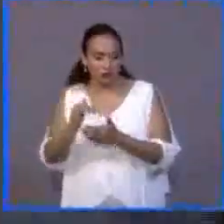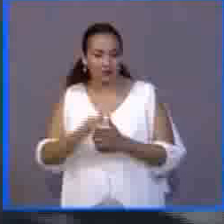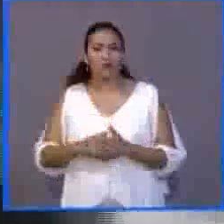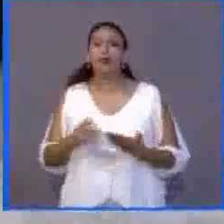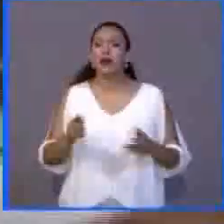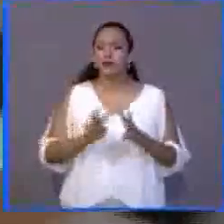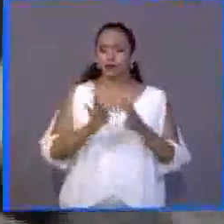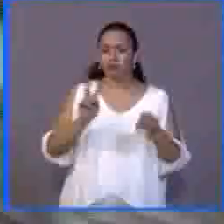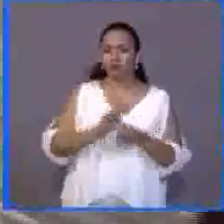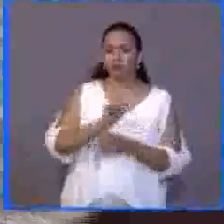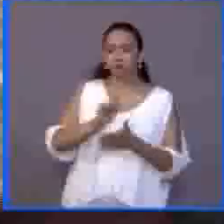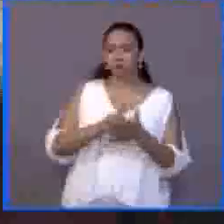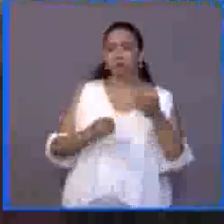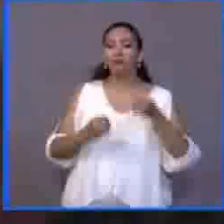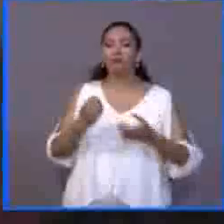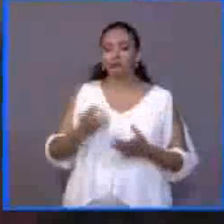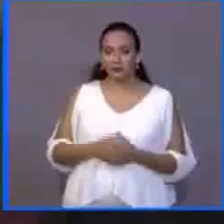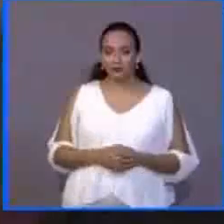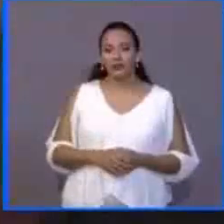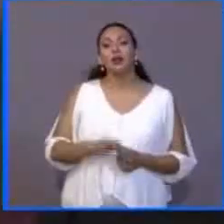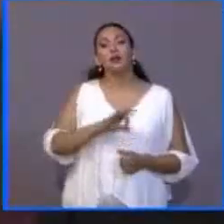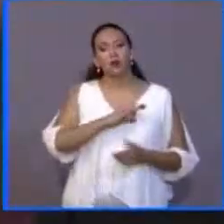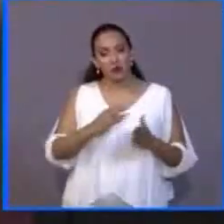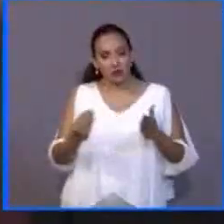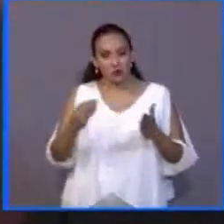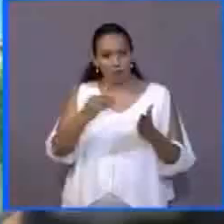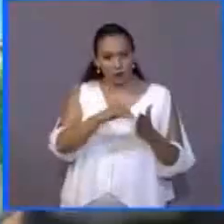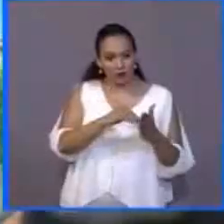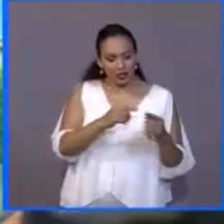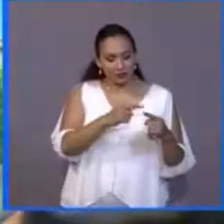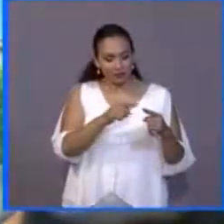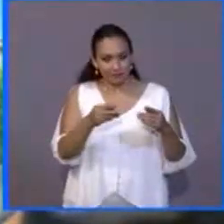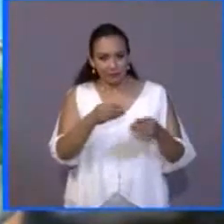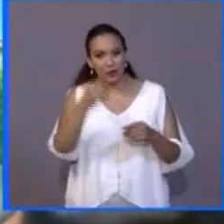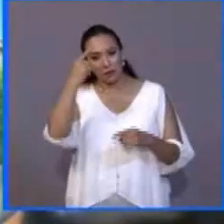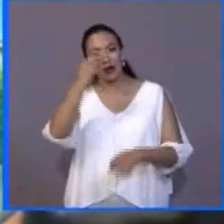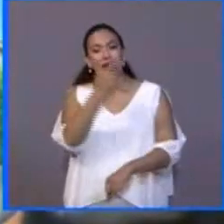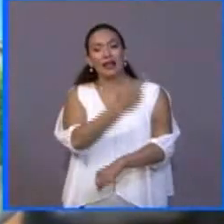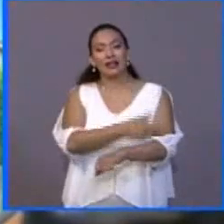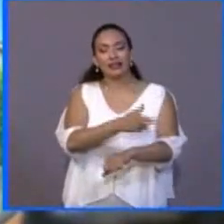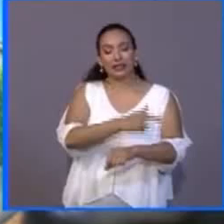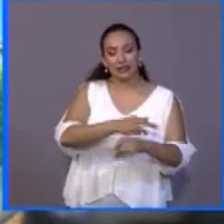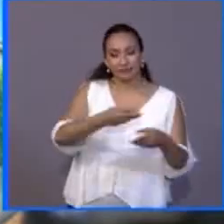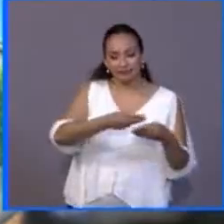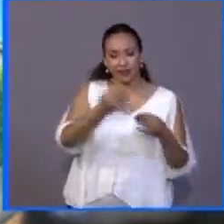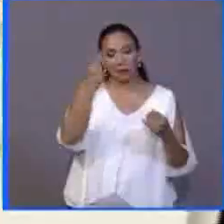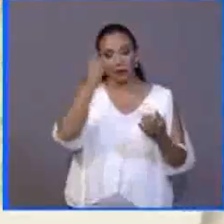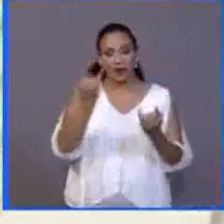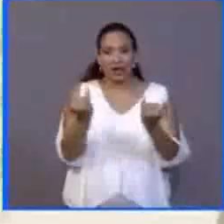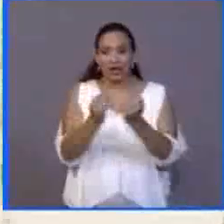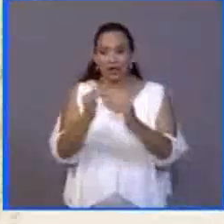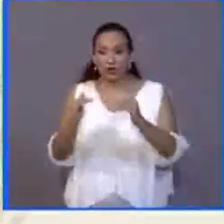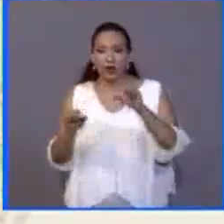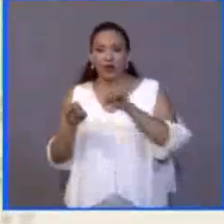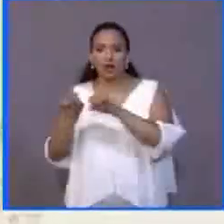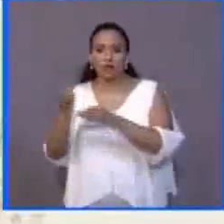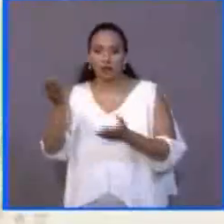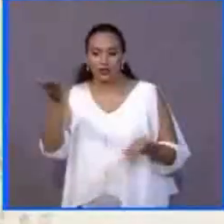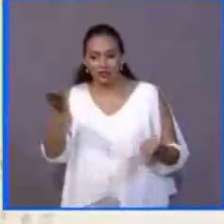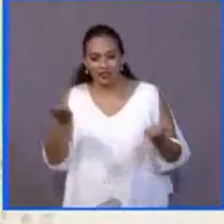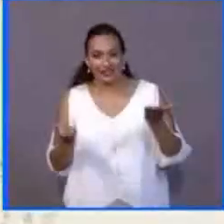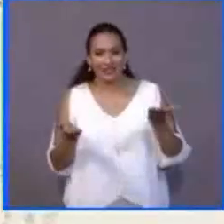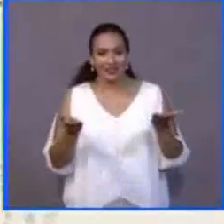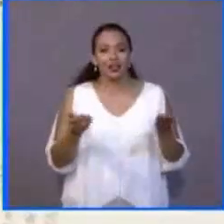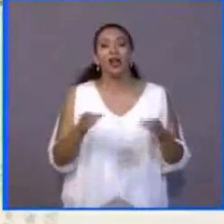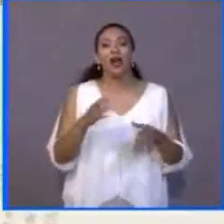través de las instancias correspondientes, podrá establecer el turno diferenciado de asuntos con el fin de equilibrar las cargas de trabajo entre los